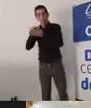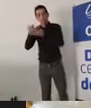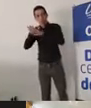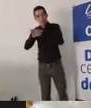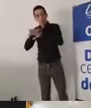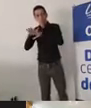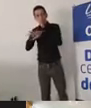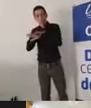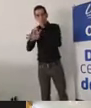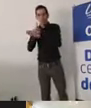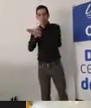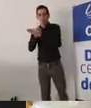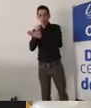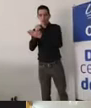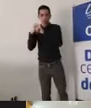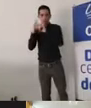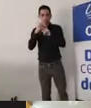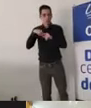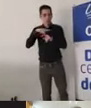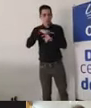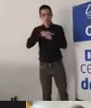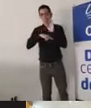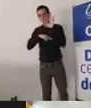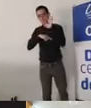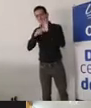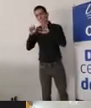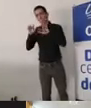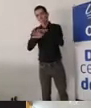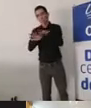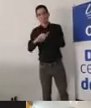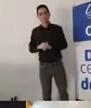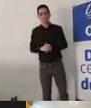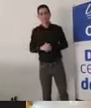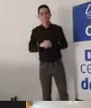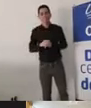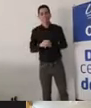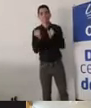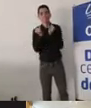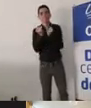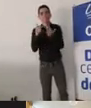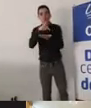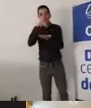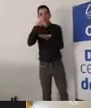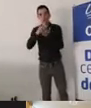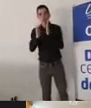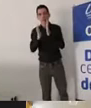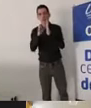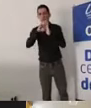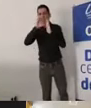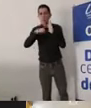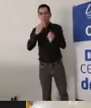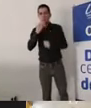Y finalmente, las experiencias o los espacios comunes de participación. La escuela, la universidad,